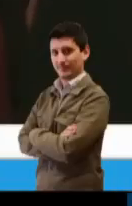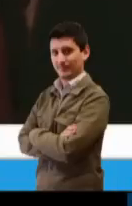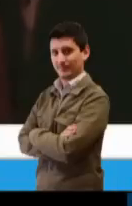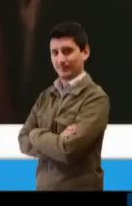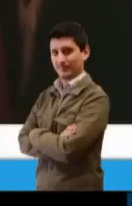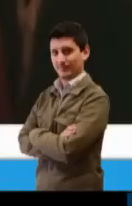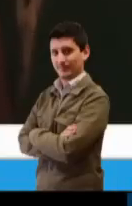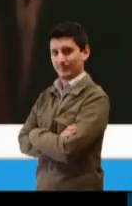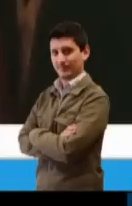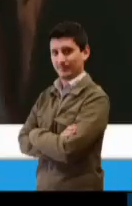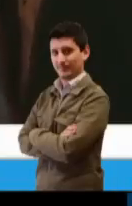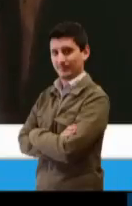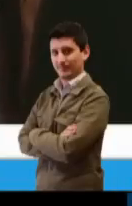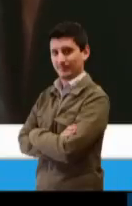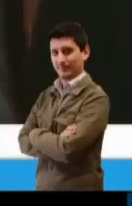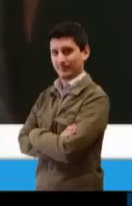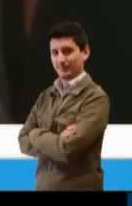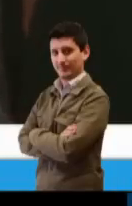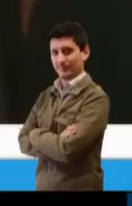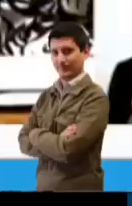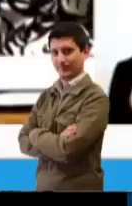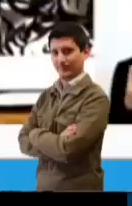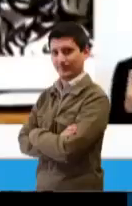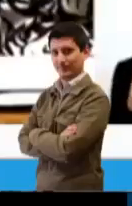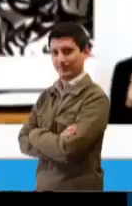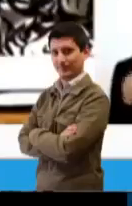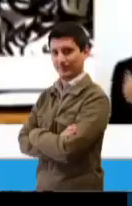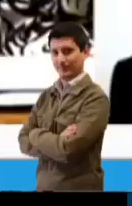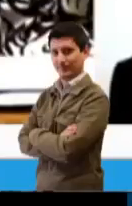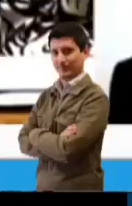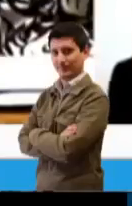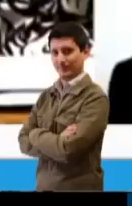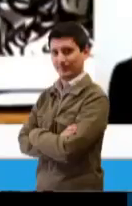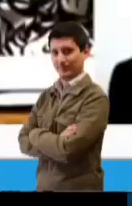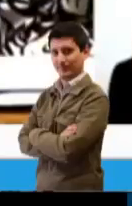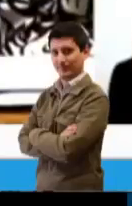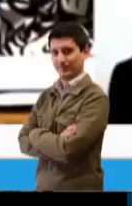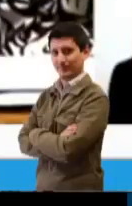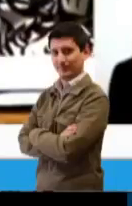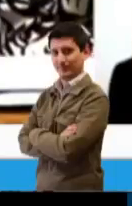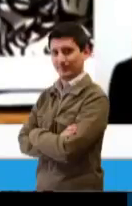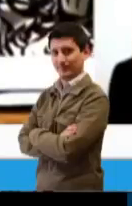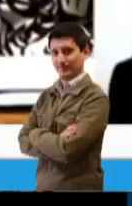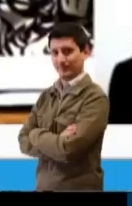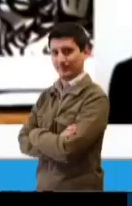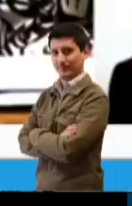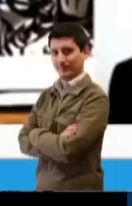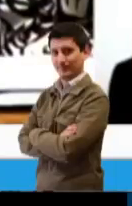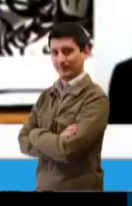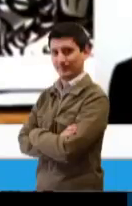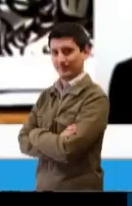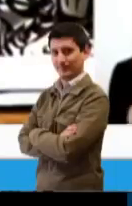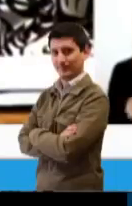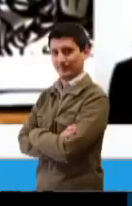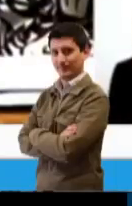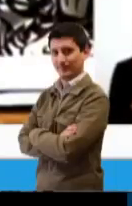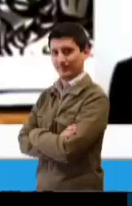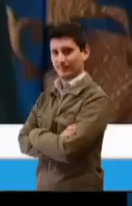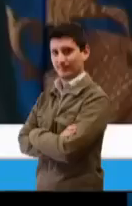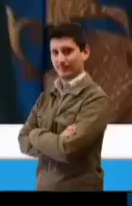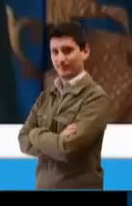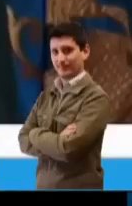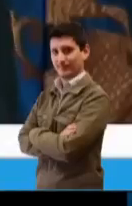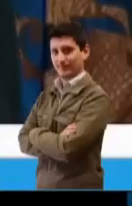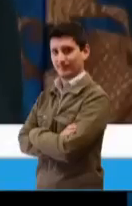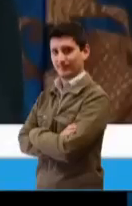su trabajo en base a recomendaciones técnicas. Giorgio Jackson dijo que las interpelaciones, acusaciones y acciones judiciales en su contra